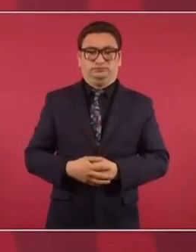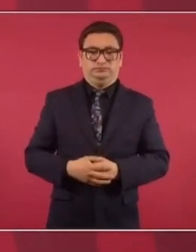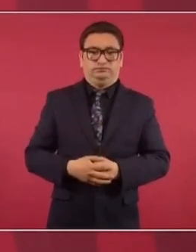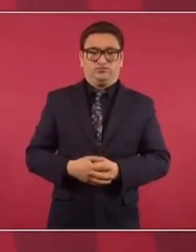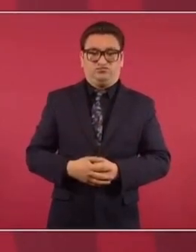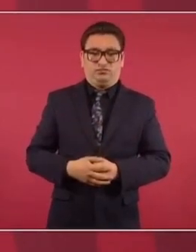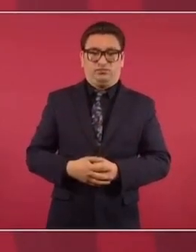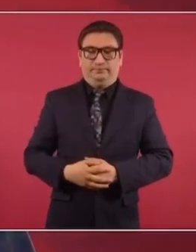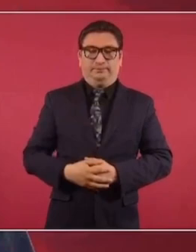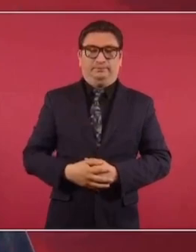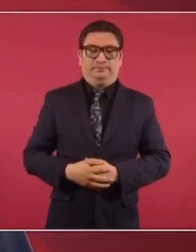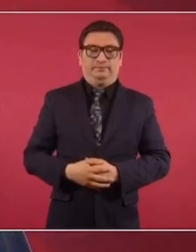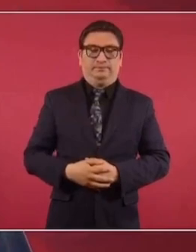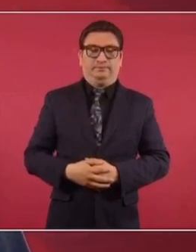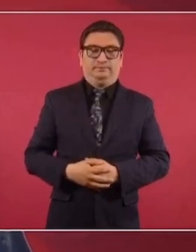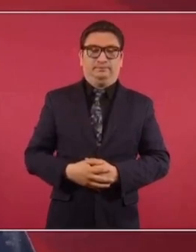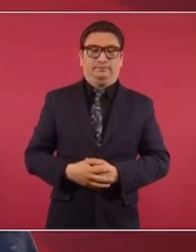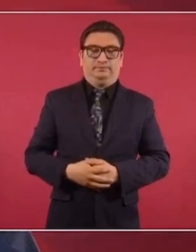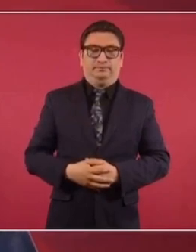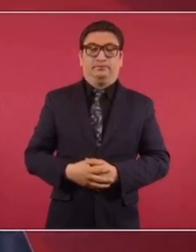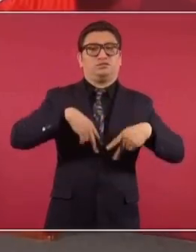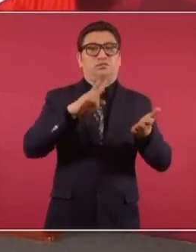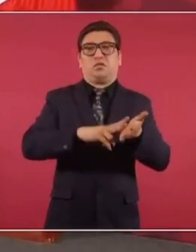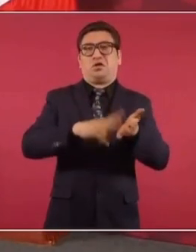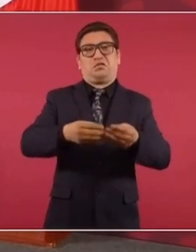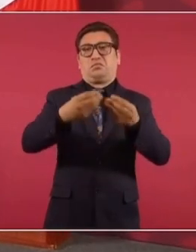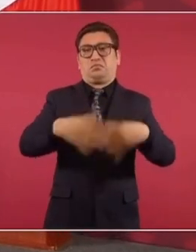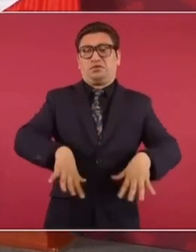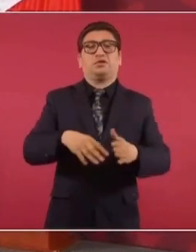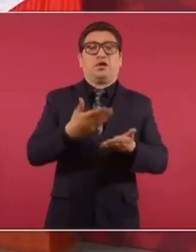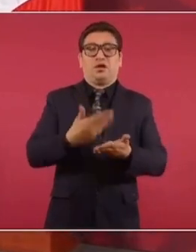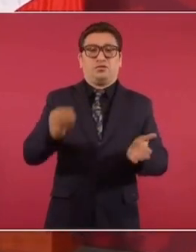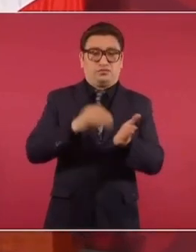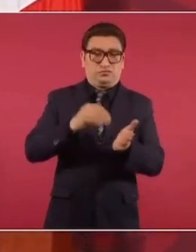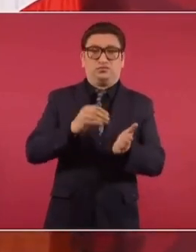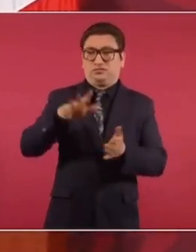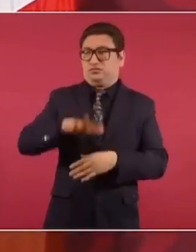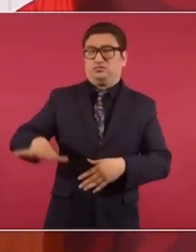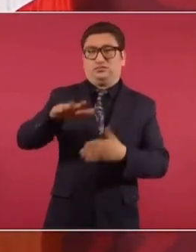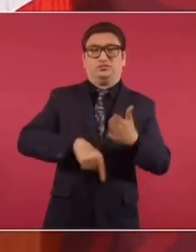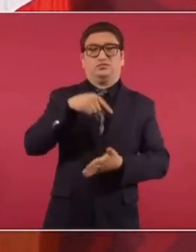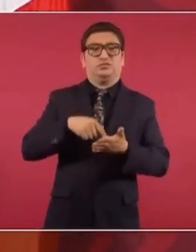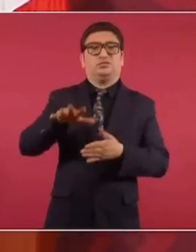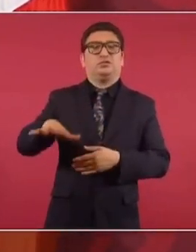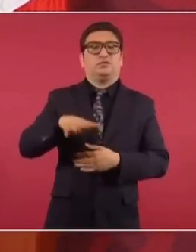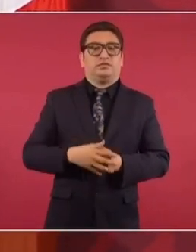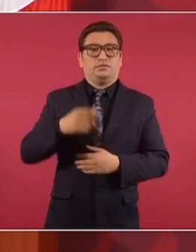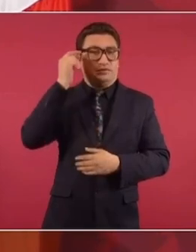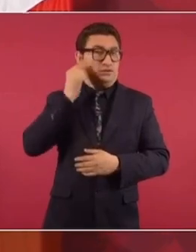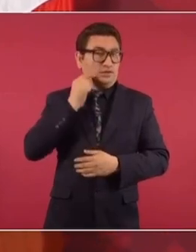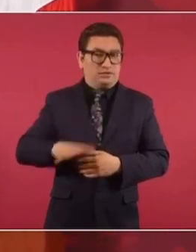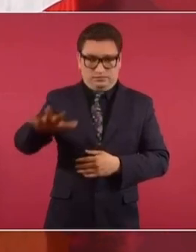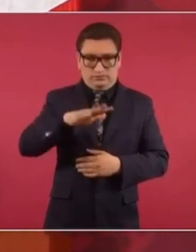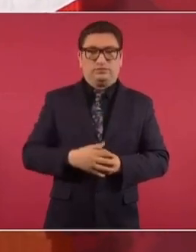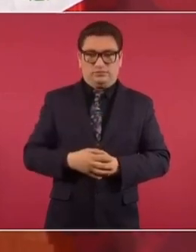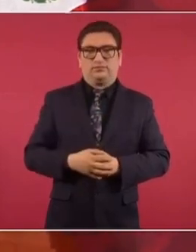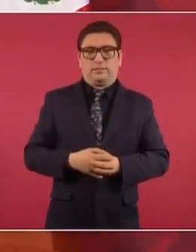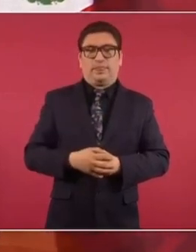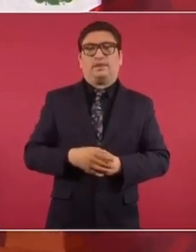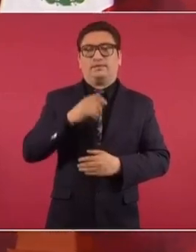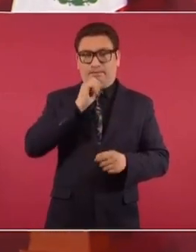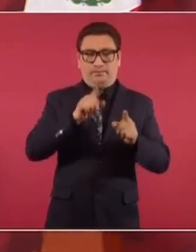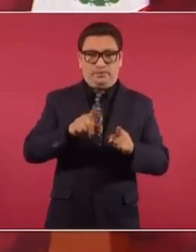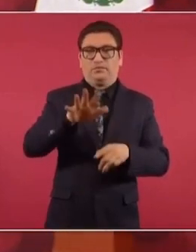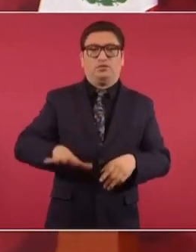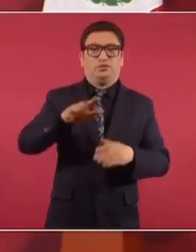era ocuparse de que hubieran policías. Todavía en la Tierra Caliente de Guerrero, y esto aplica